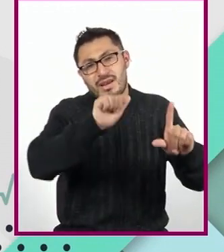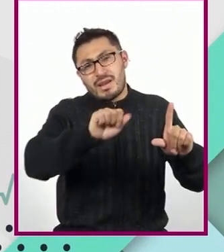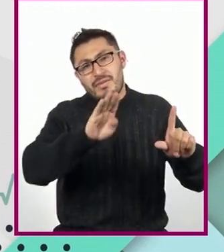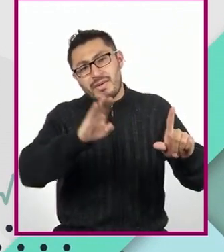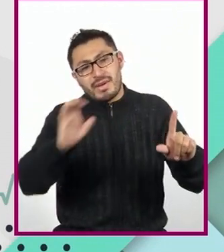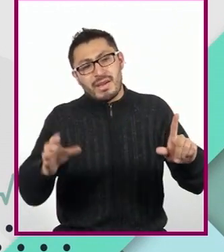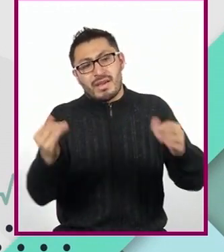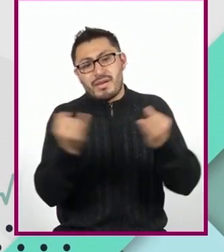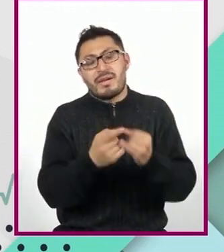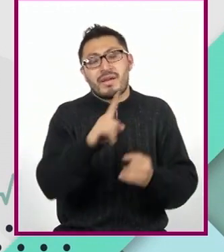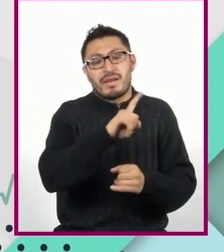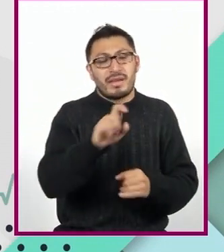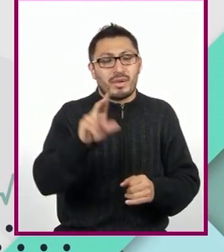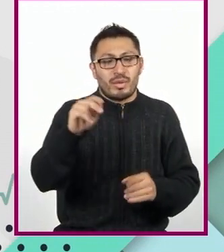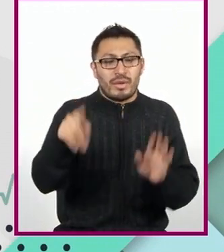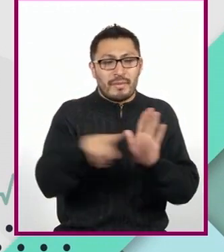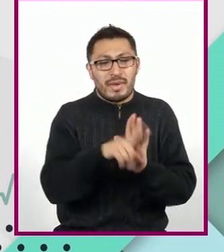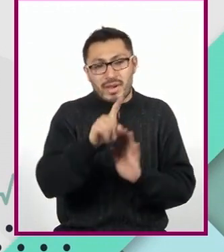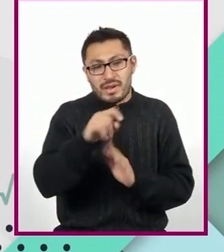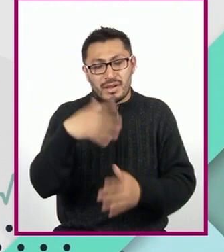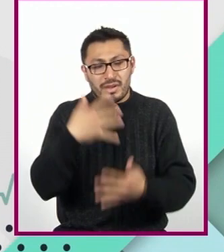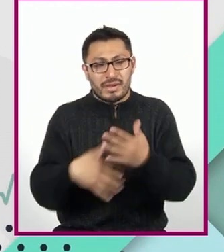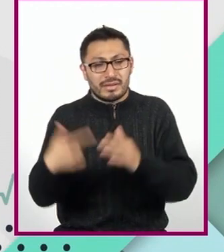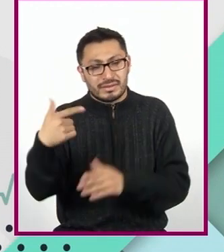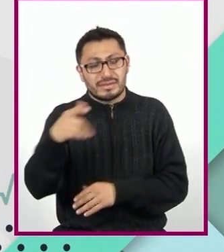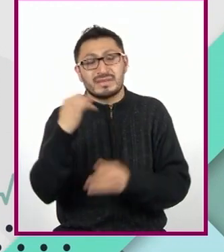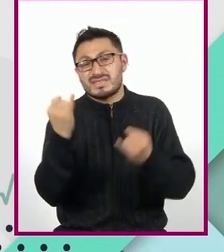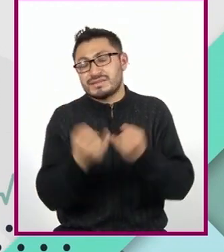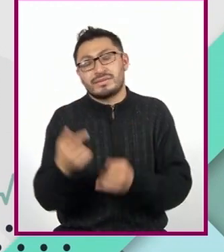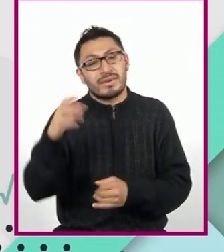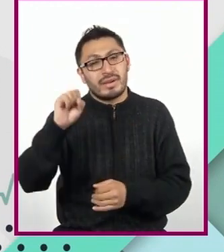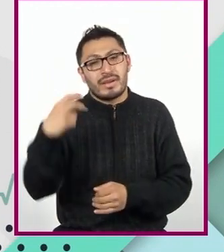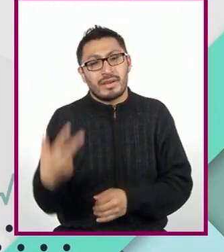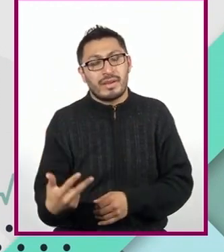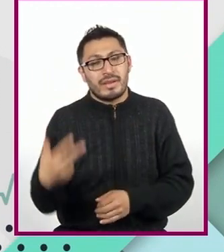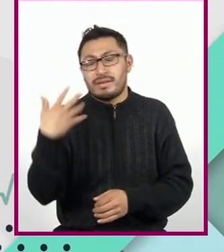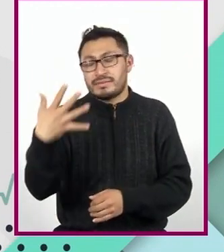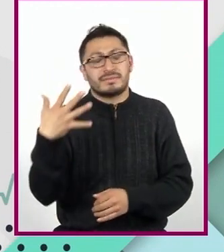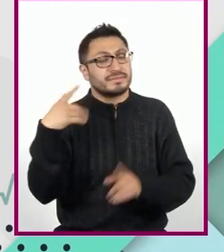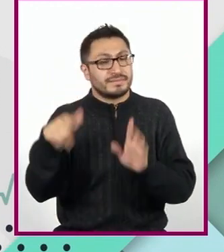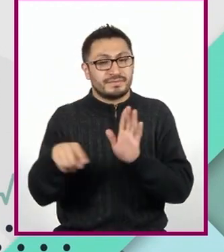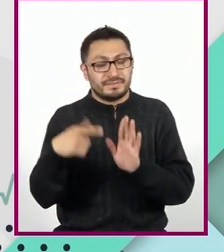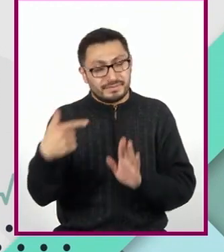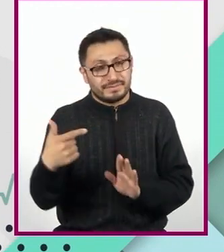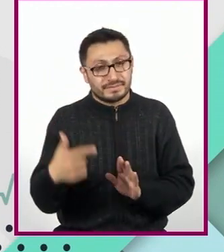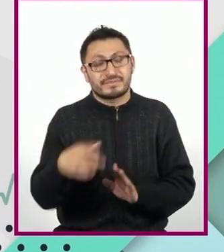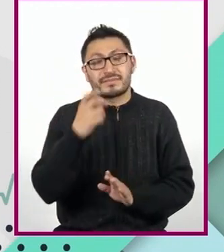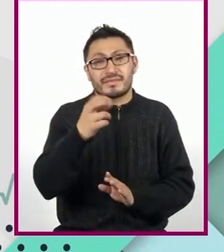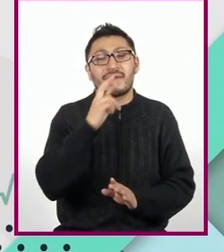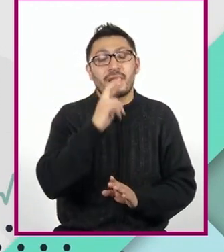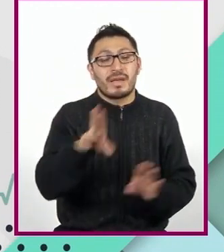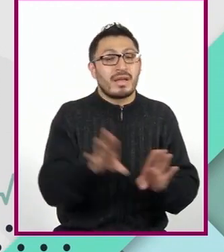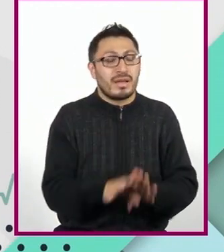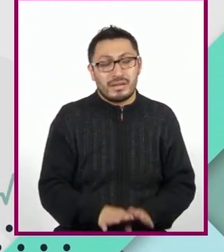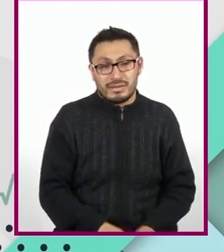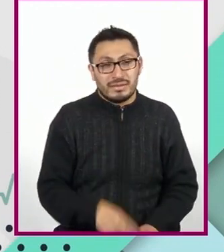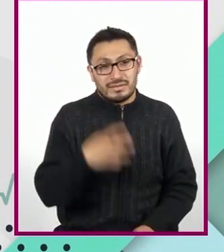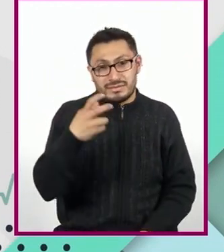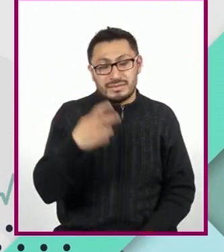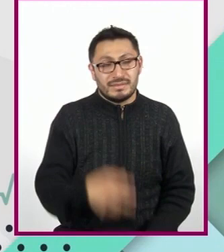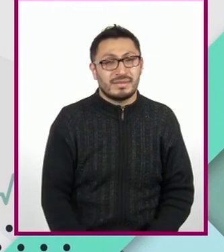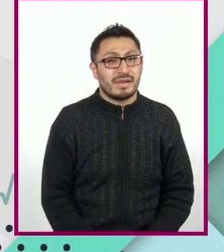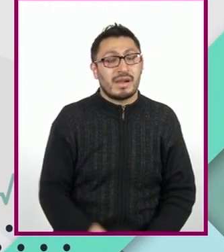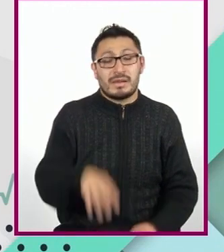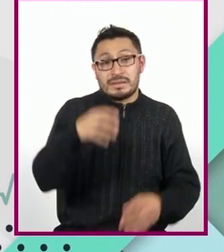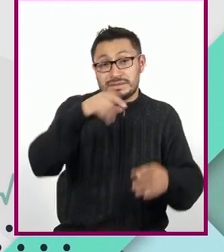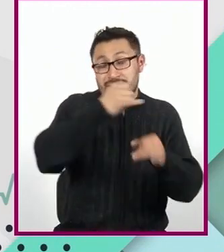menos 115 grados, que es la suma de los otros dos ángulos, lo cual nos da como resultado 65 grados. Por